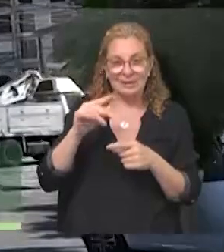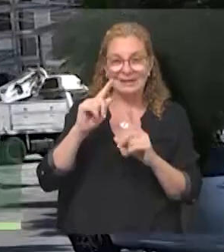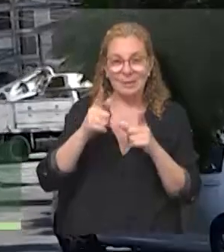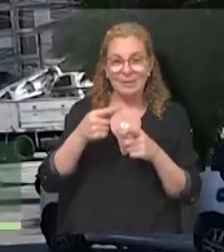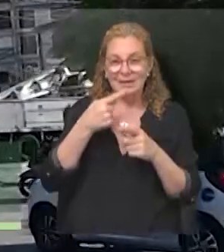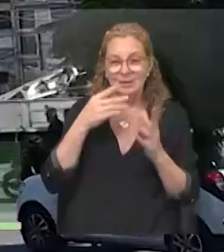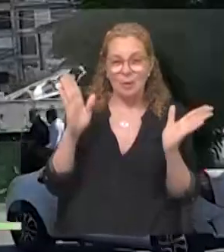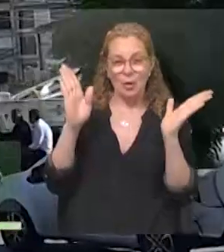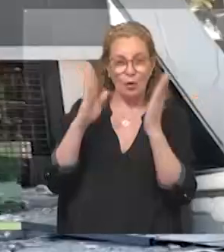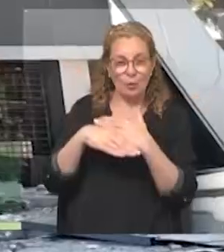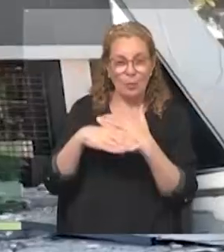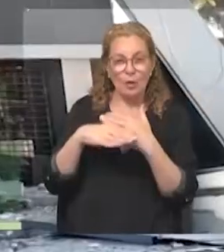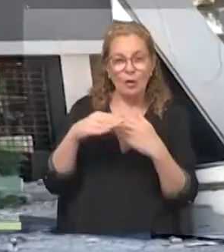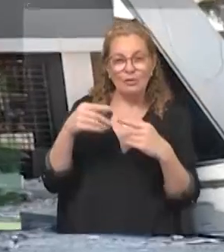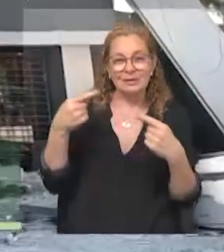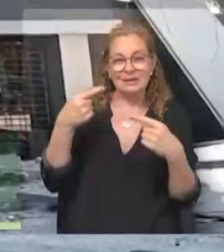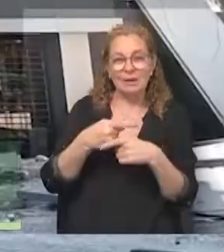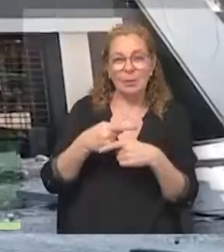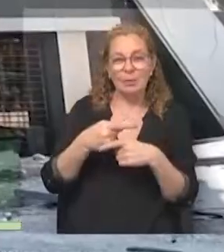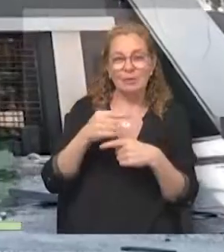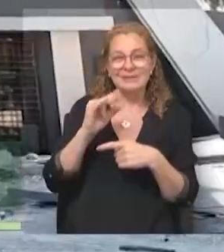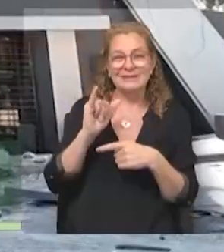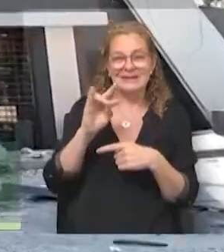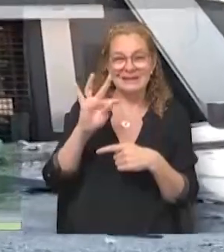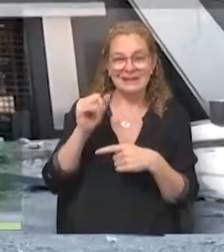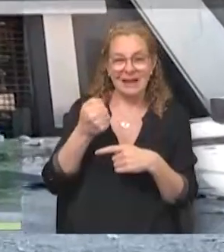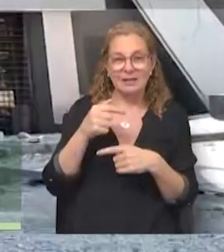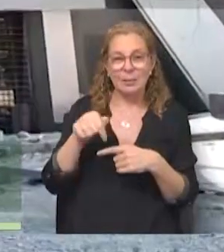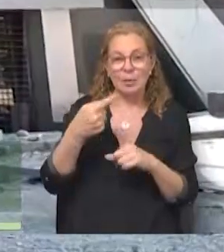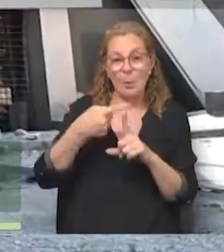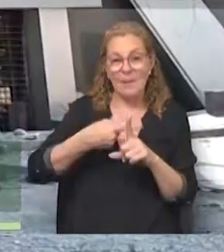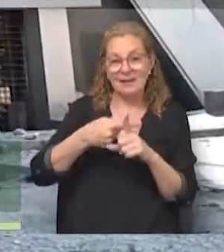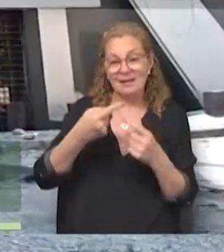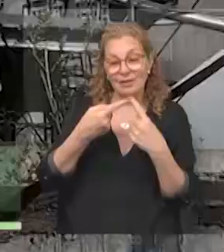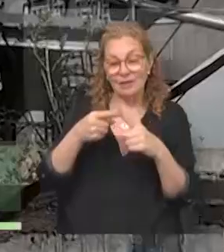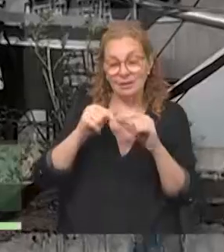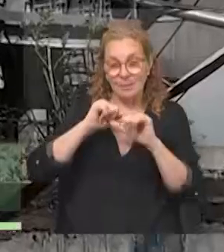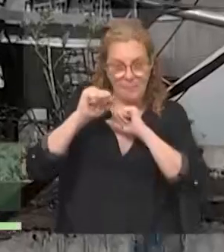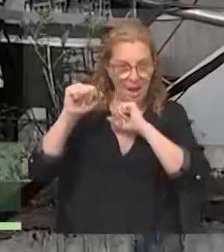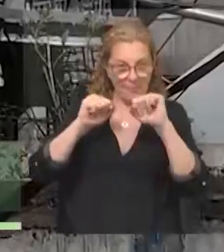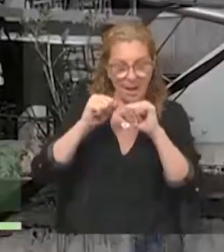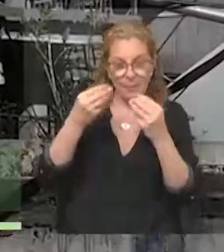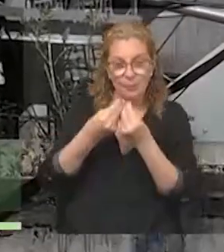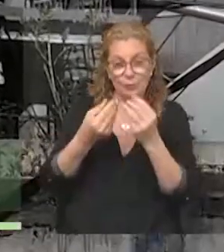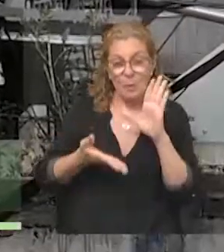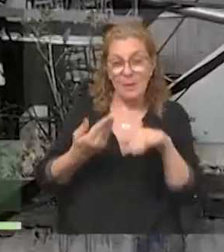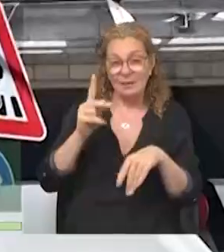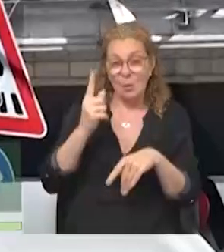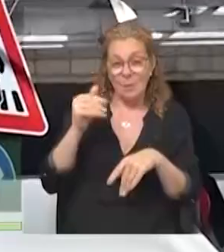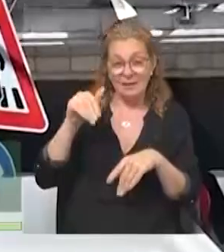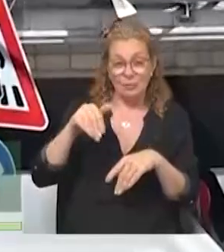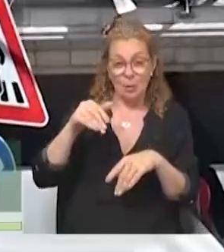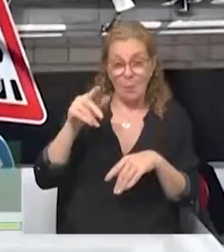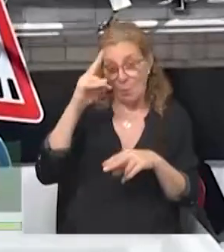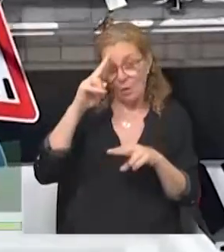degradar al grupo chiita y a impedir que se recomponga después de un mes de intensos ataques en el Líbano que han dejado más de un millar de Muertos